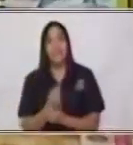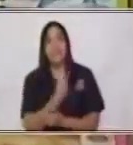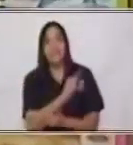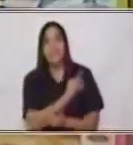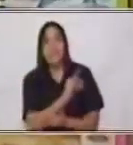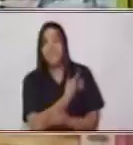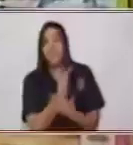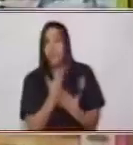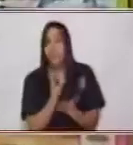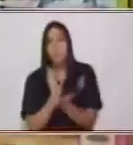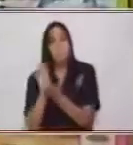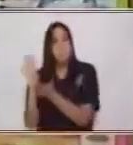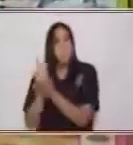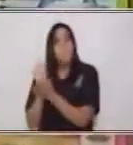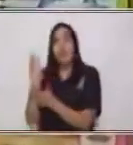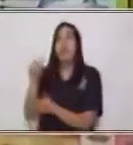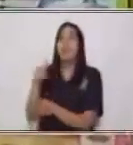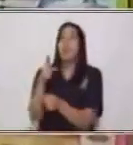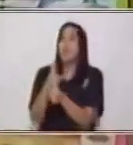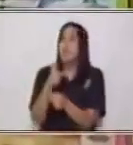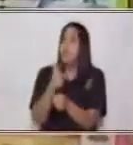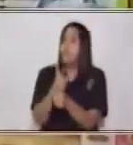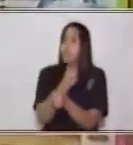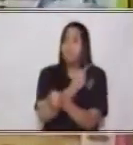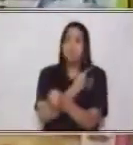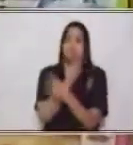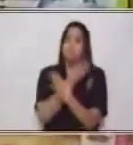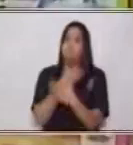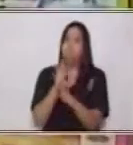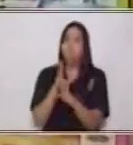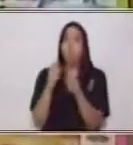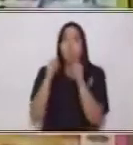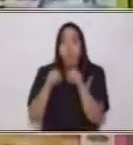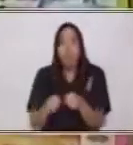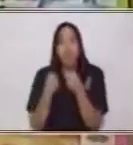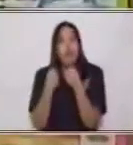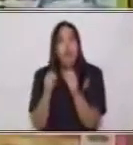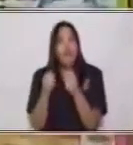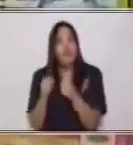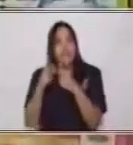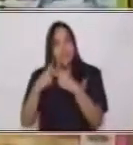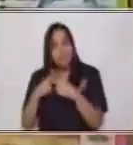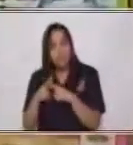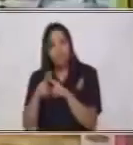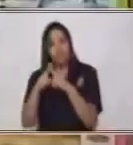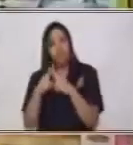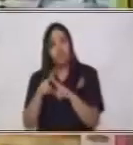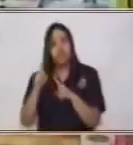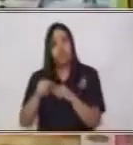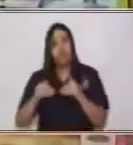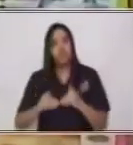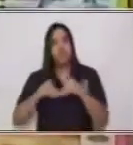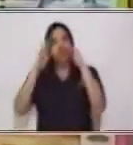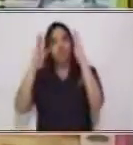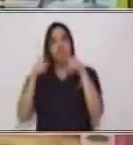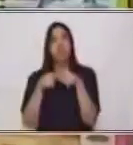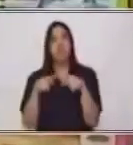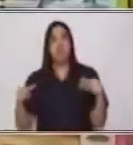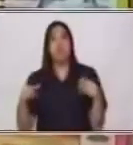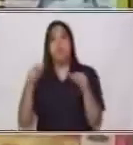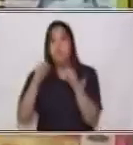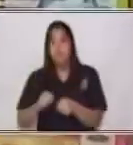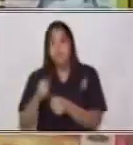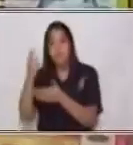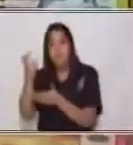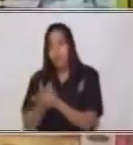el Banco de Guatemala es el único que puede emitir los billetes con los cuales y monedas con los cuales podemos pagar